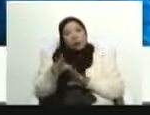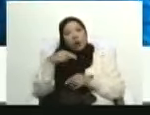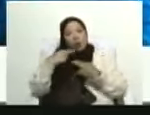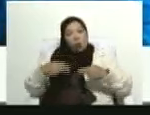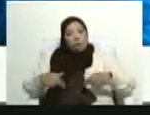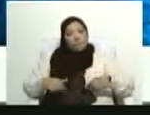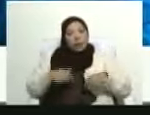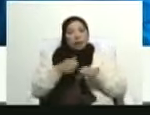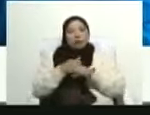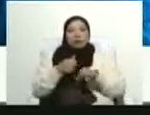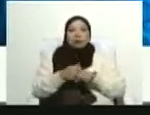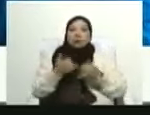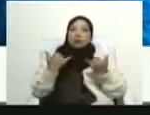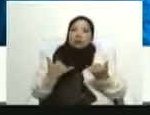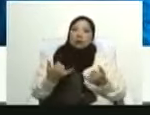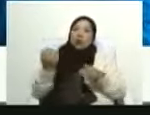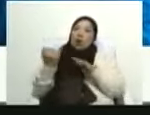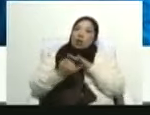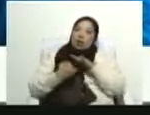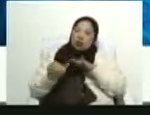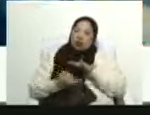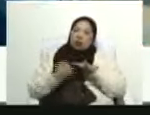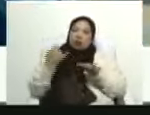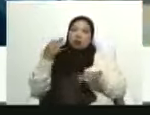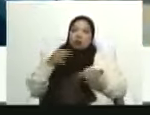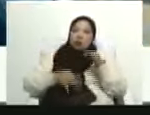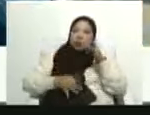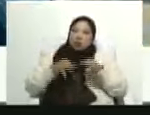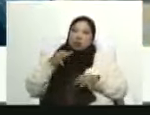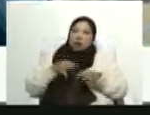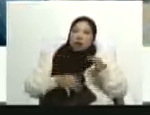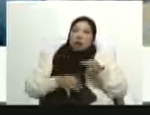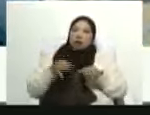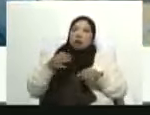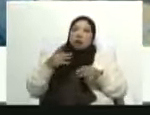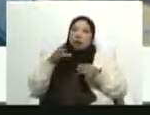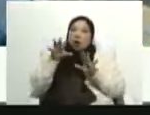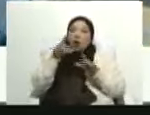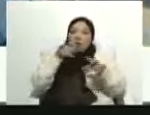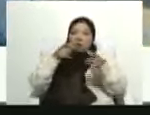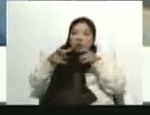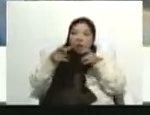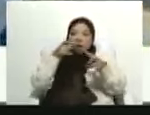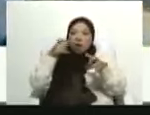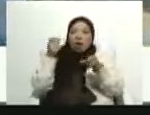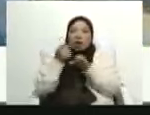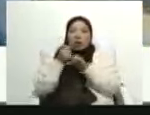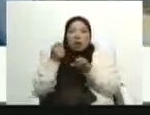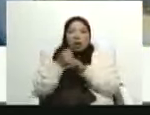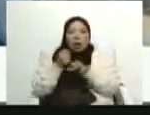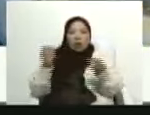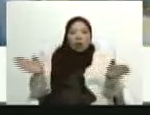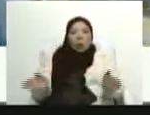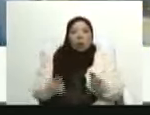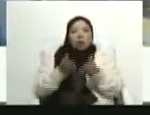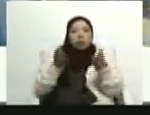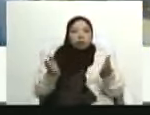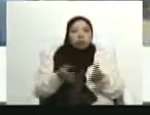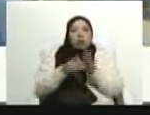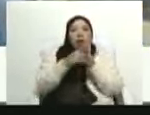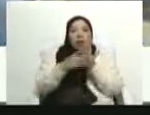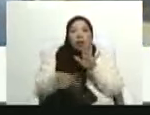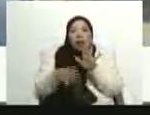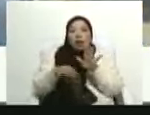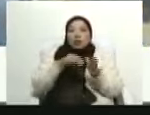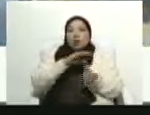sólido, tenemos realmente unas instituciones judiciales, una fiscalía que trabaja en pro de garantizarle los derechos